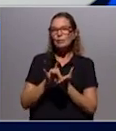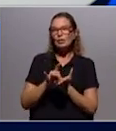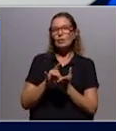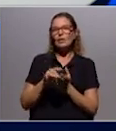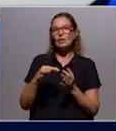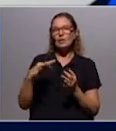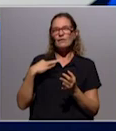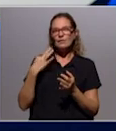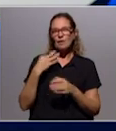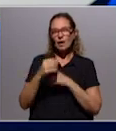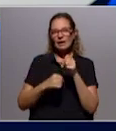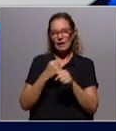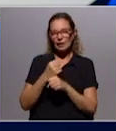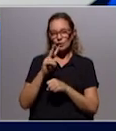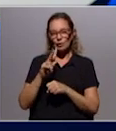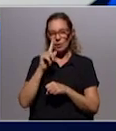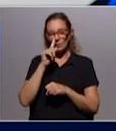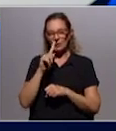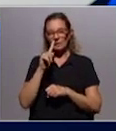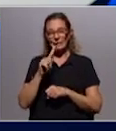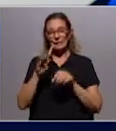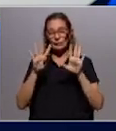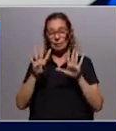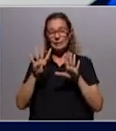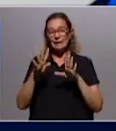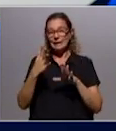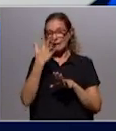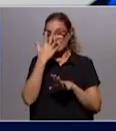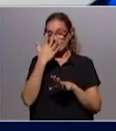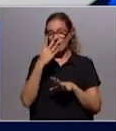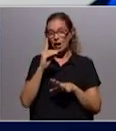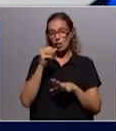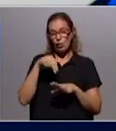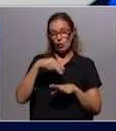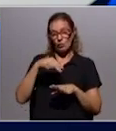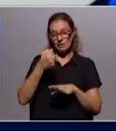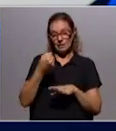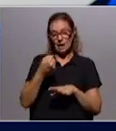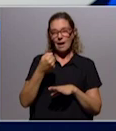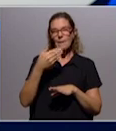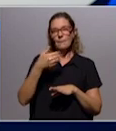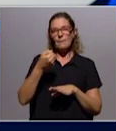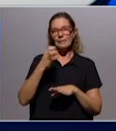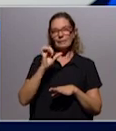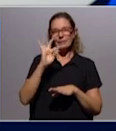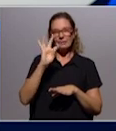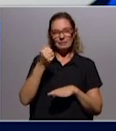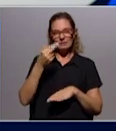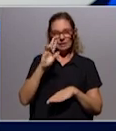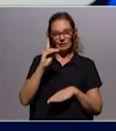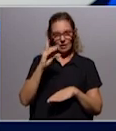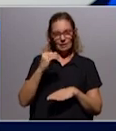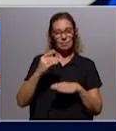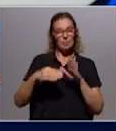en el 2019 en el carnaval de 2019 con cuando doña bastarda una de las que se hablaba de las mulas que podría estar allí arriba